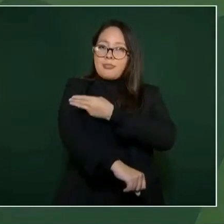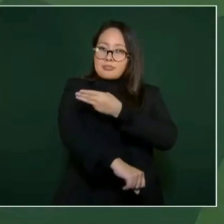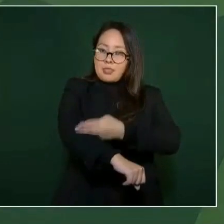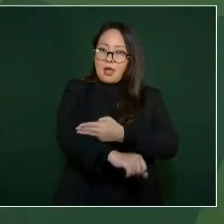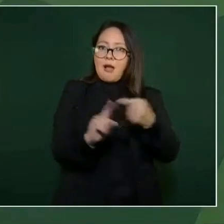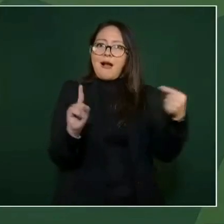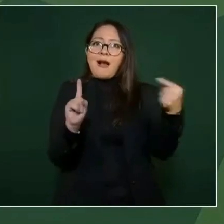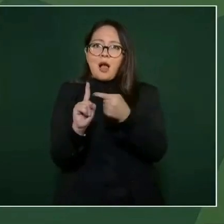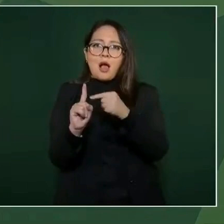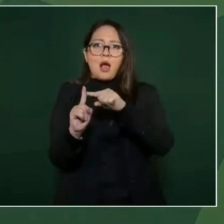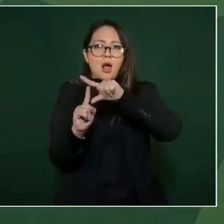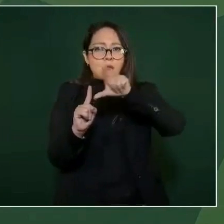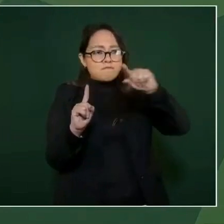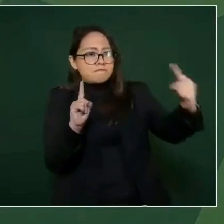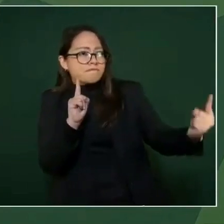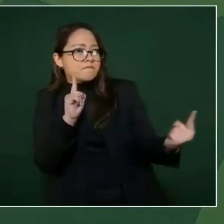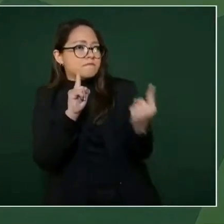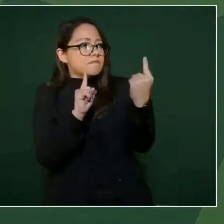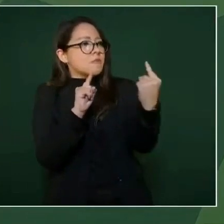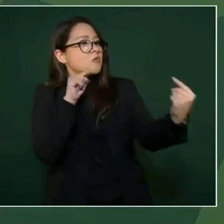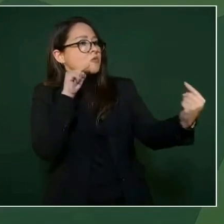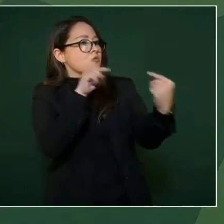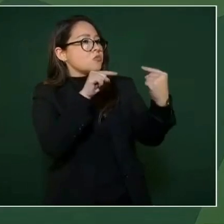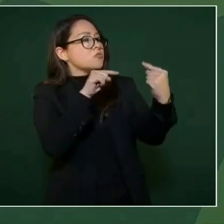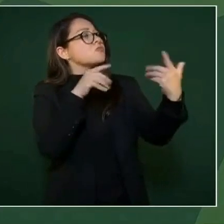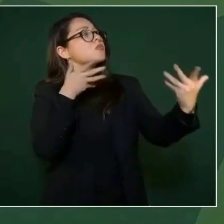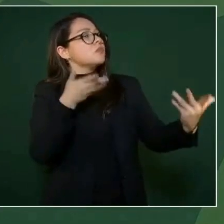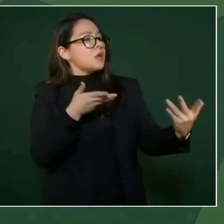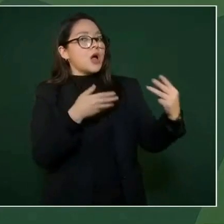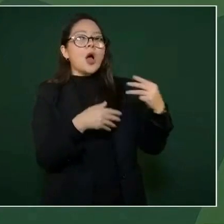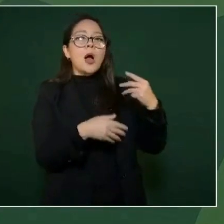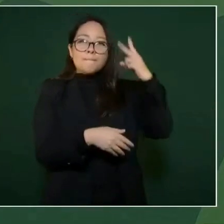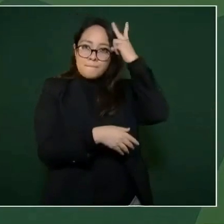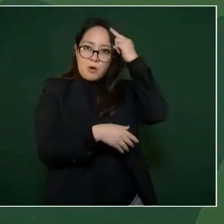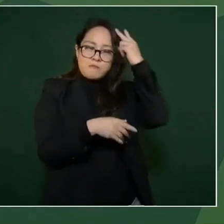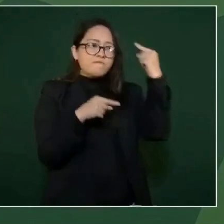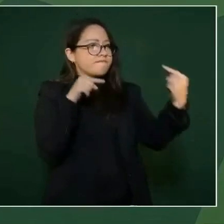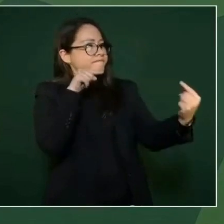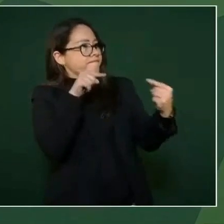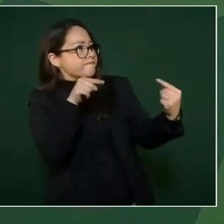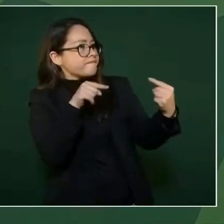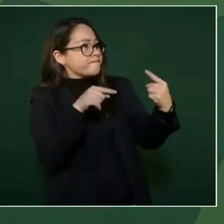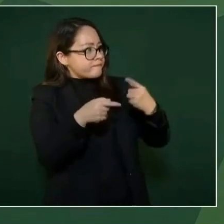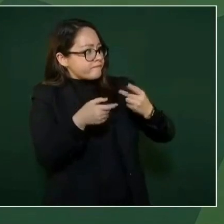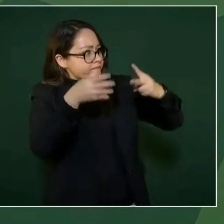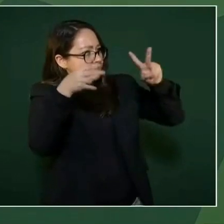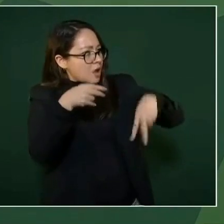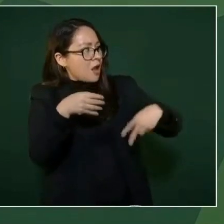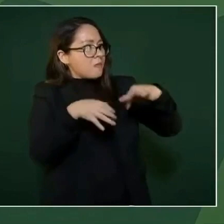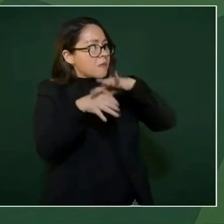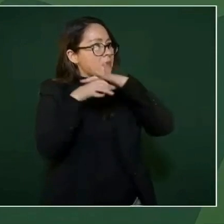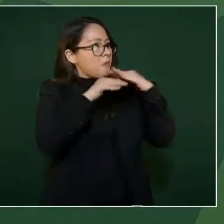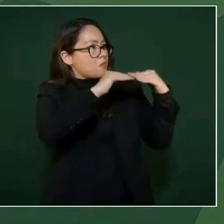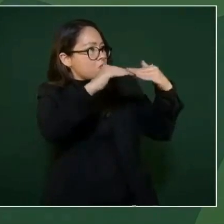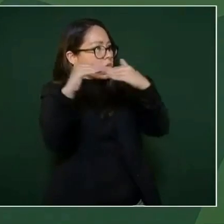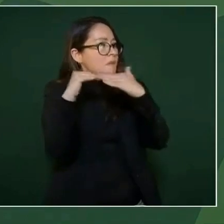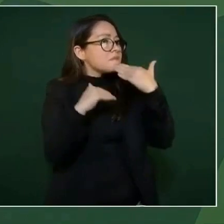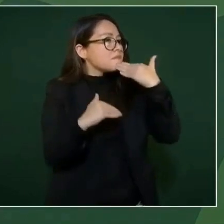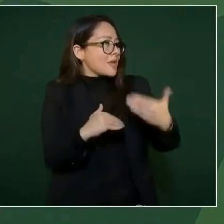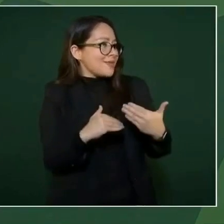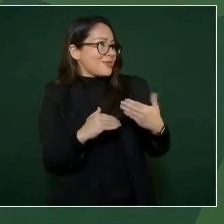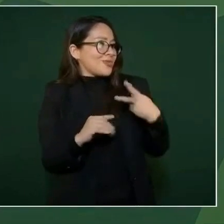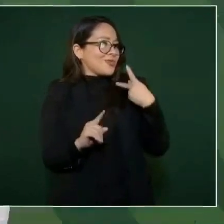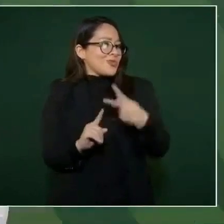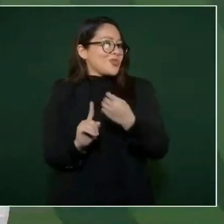se enfrenta a Porfirio Díaz para establecer una auténtica democracia. Por eso el lema